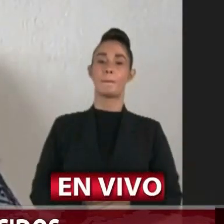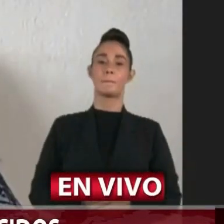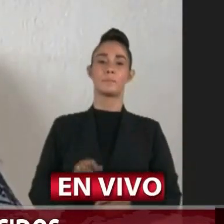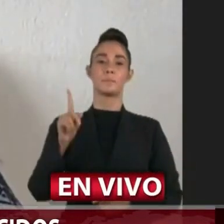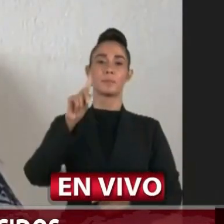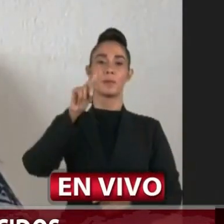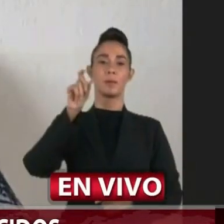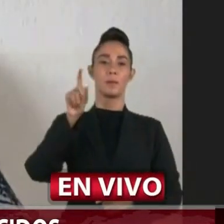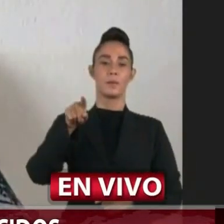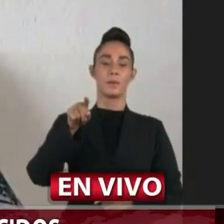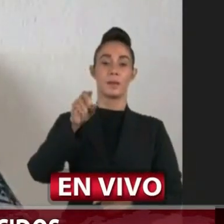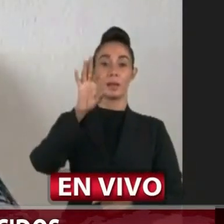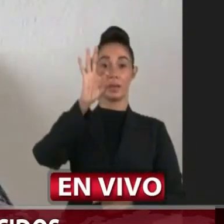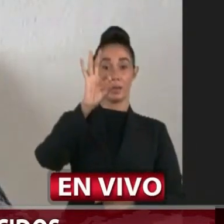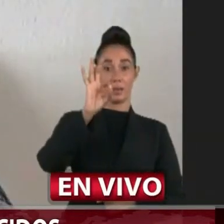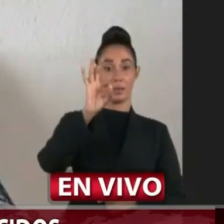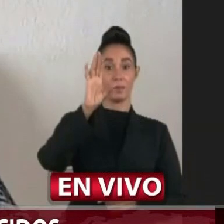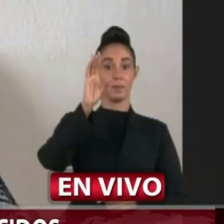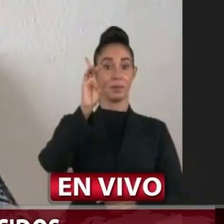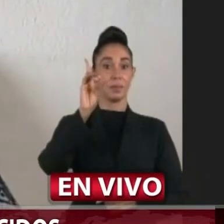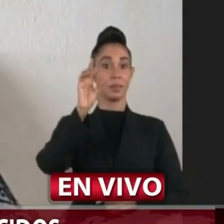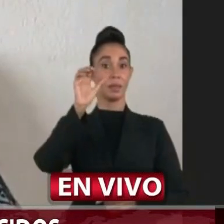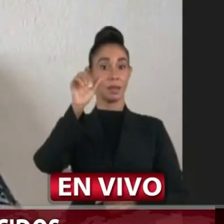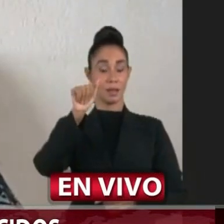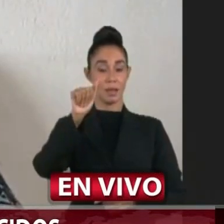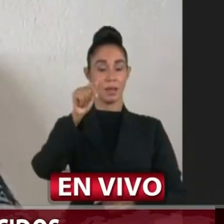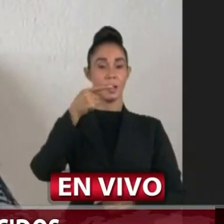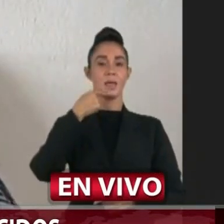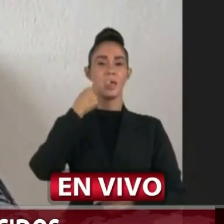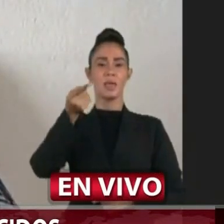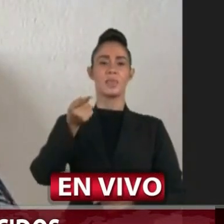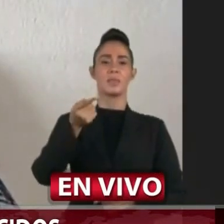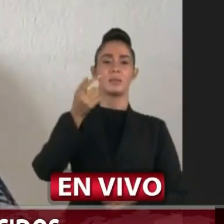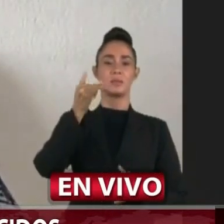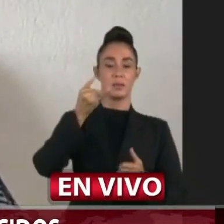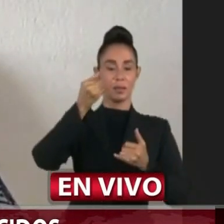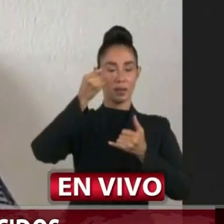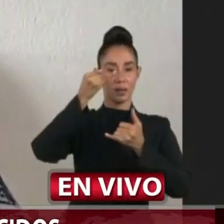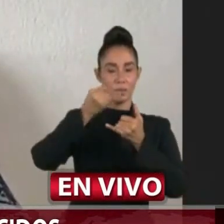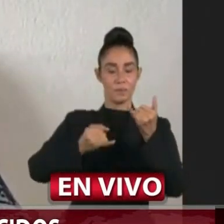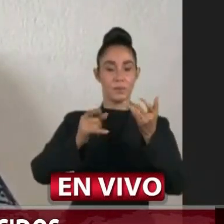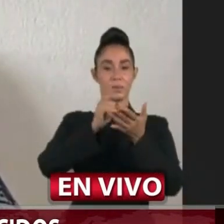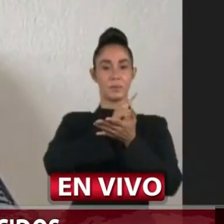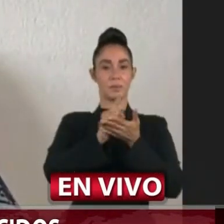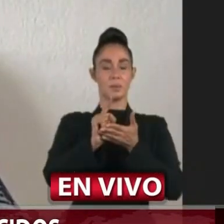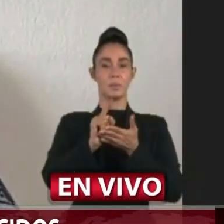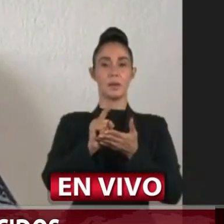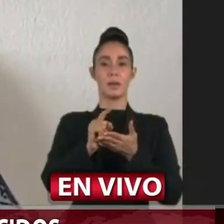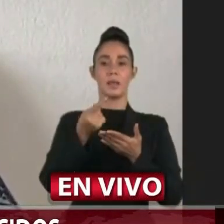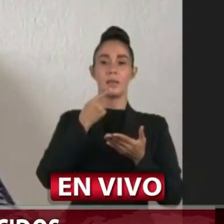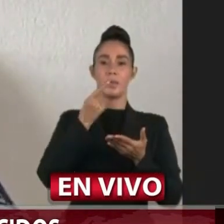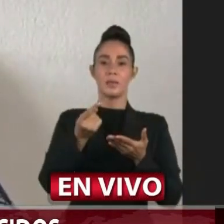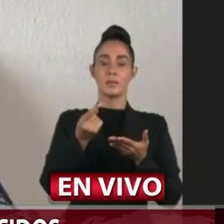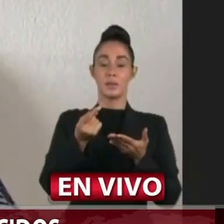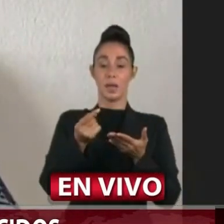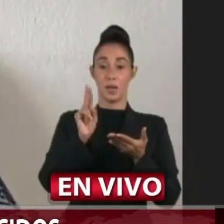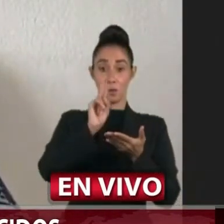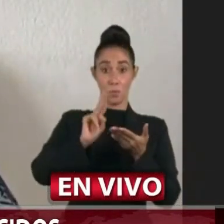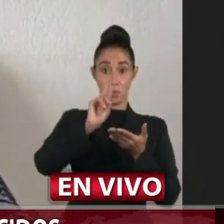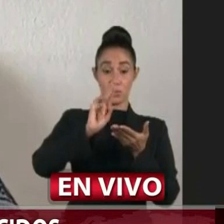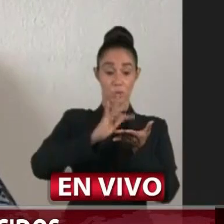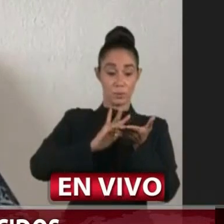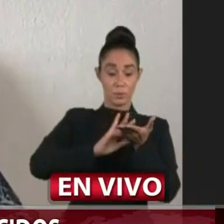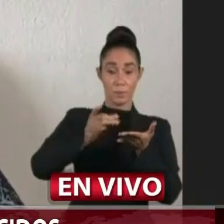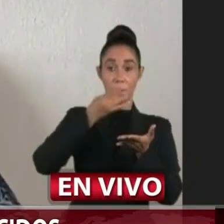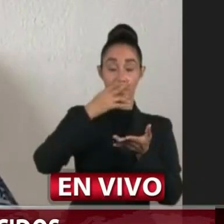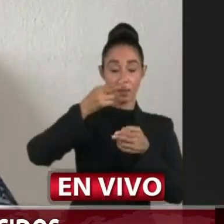La FDA, ministro, hacía advertencia este fin de semana sobre el uso de la hidroxicloroquina en pacientes que se han detectado